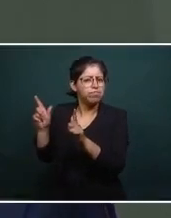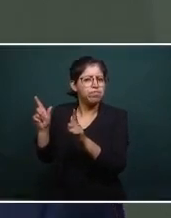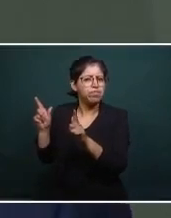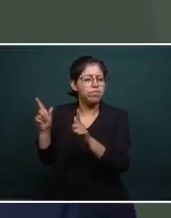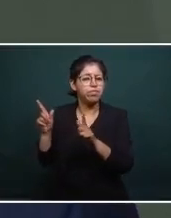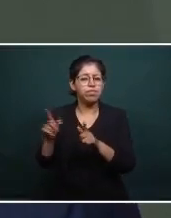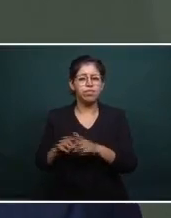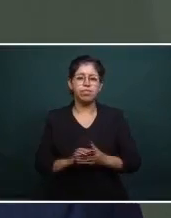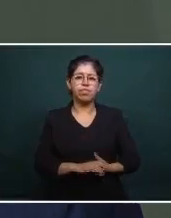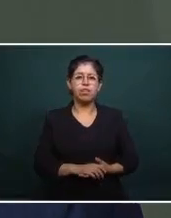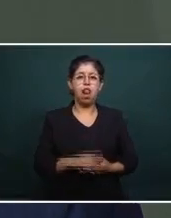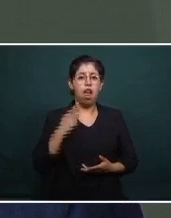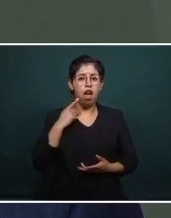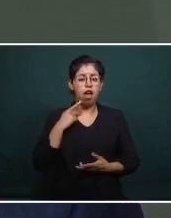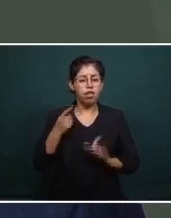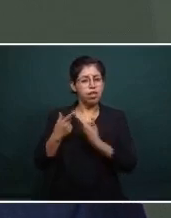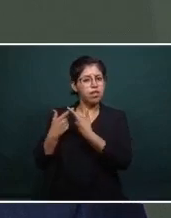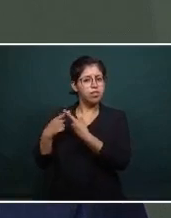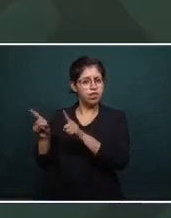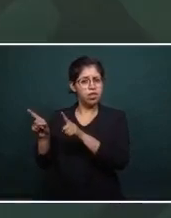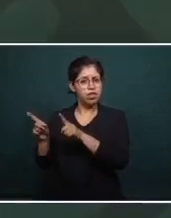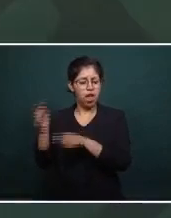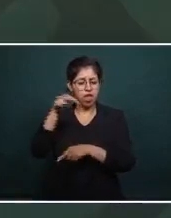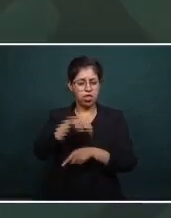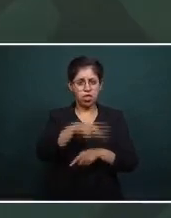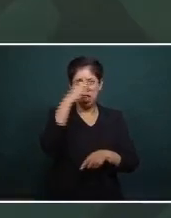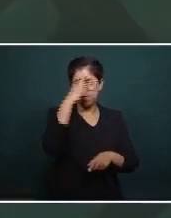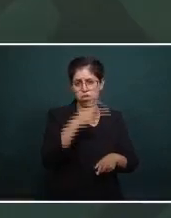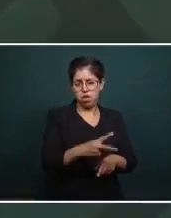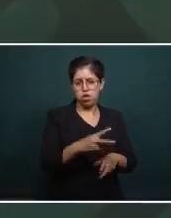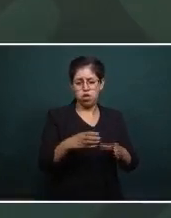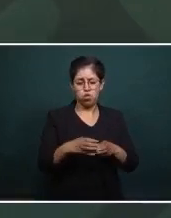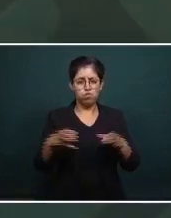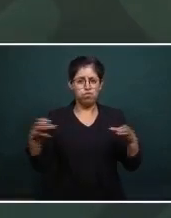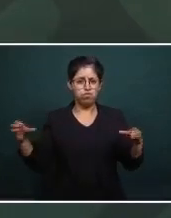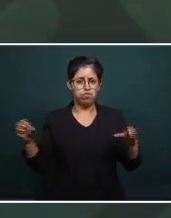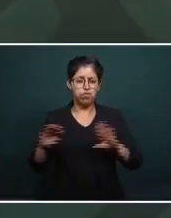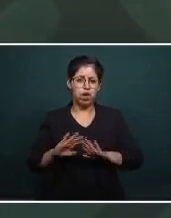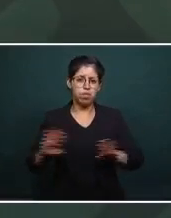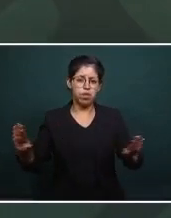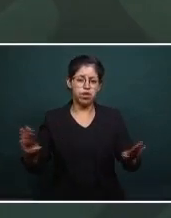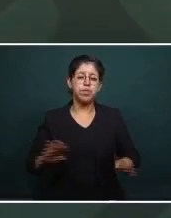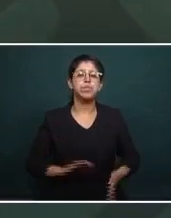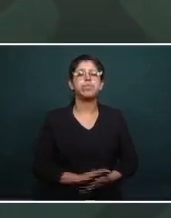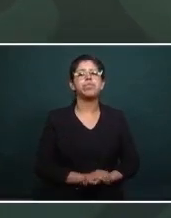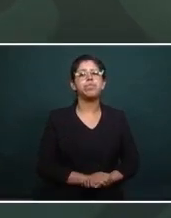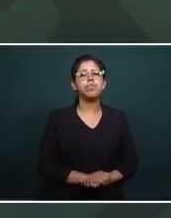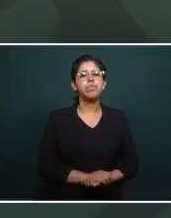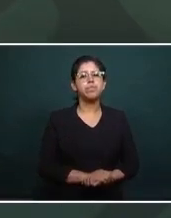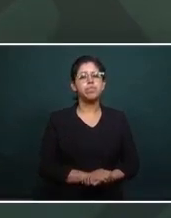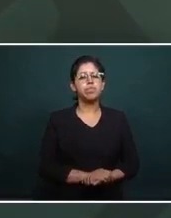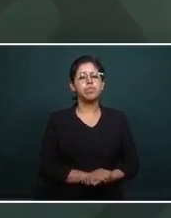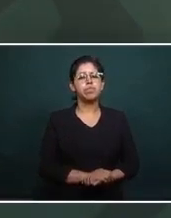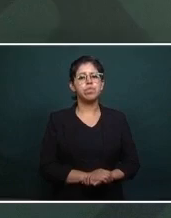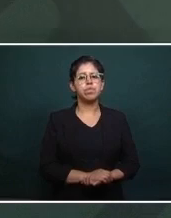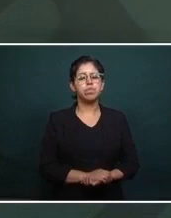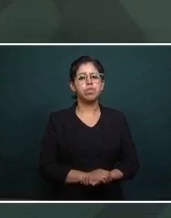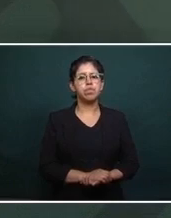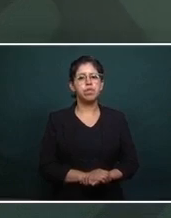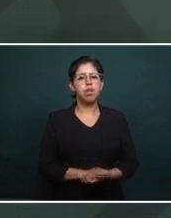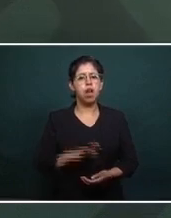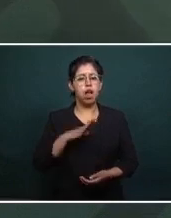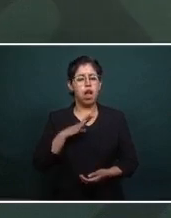Yo hablaba hace un momento de ese operativo